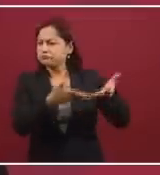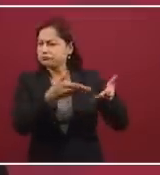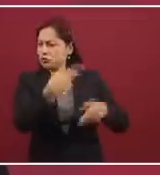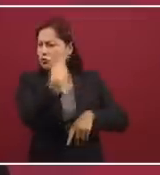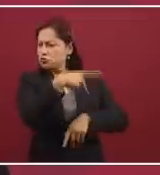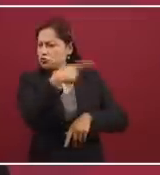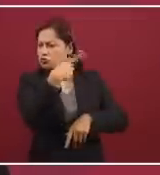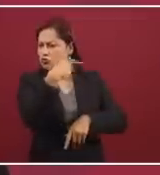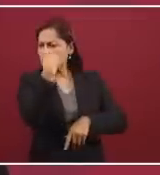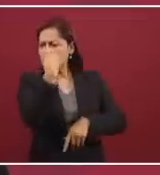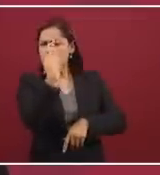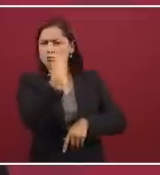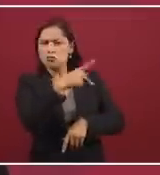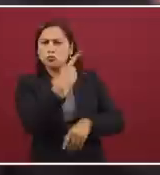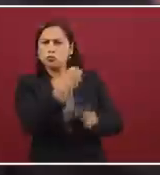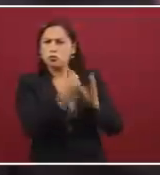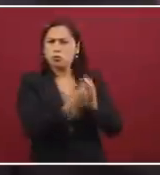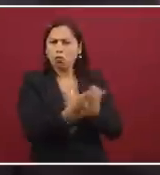provecho